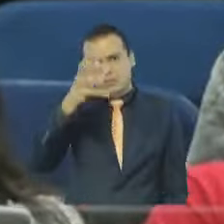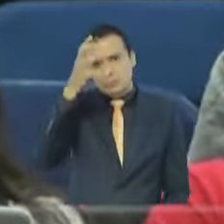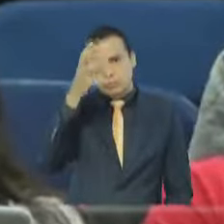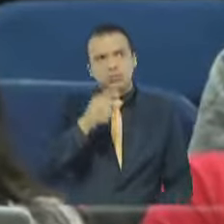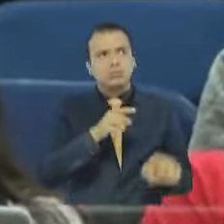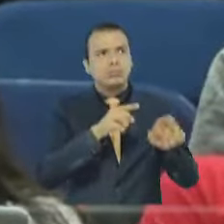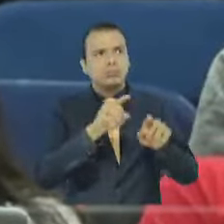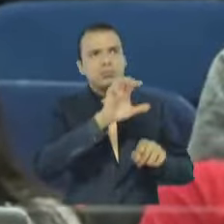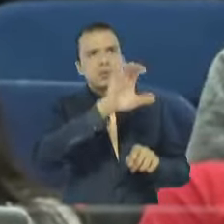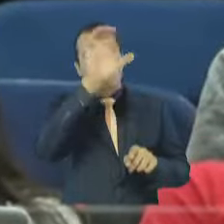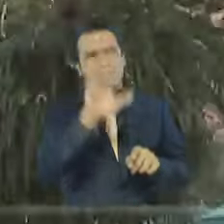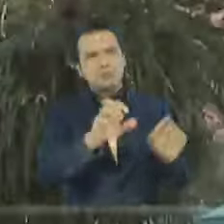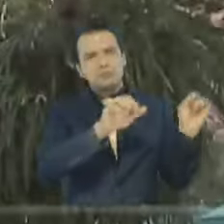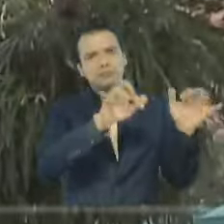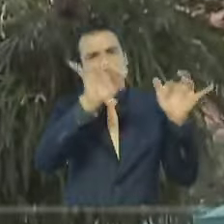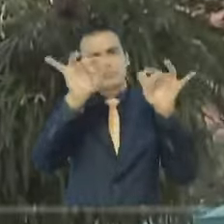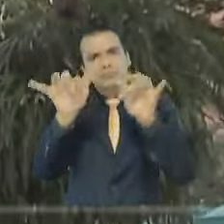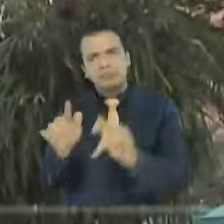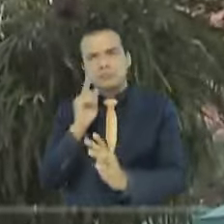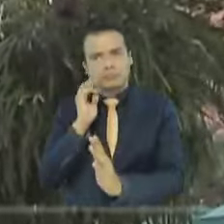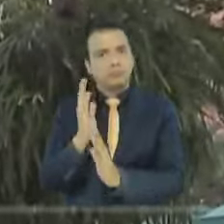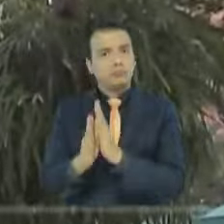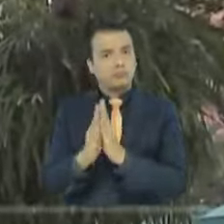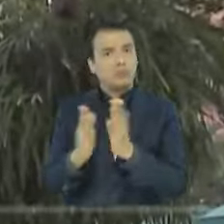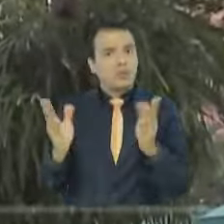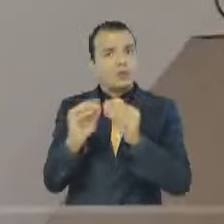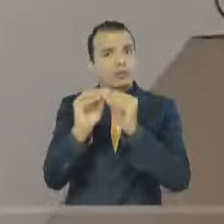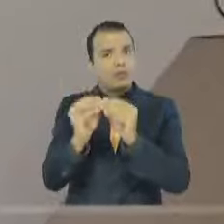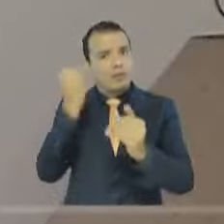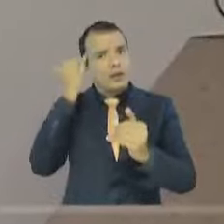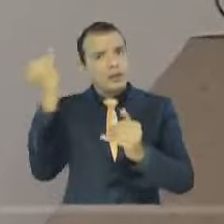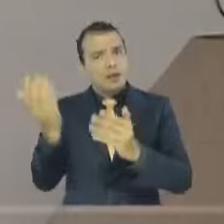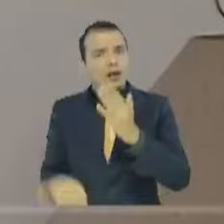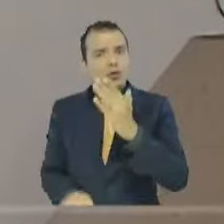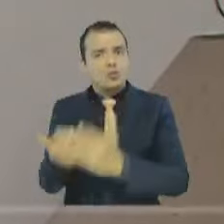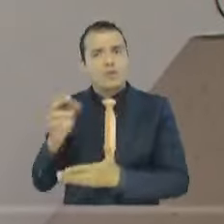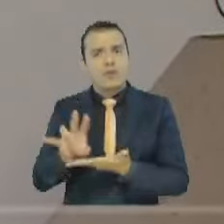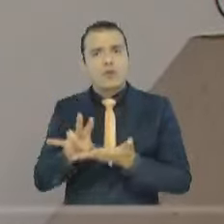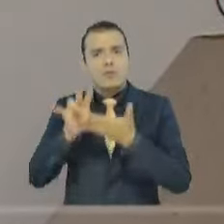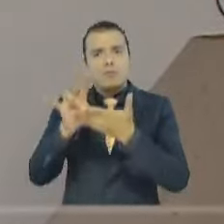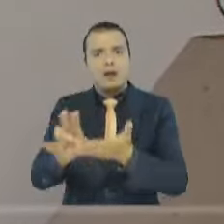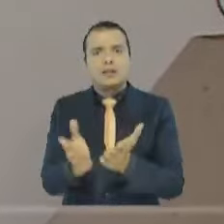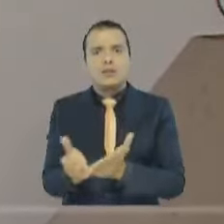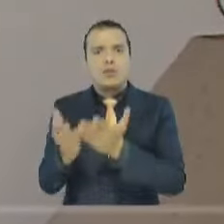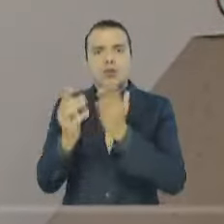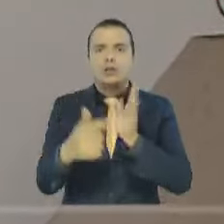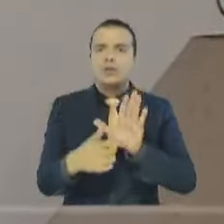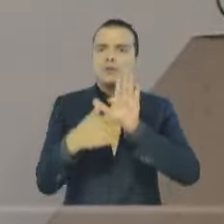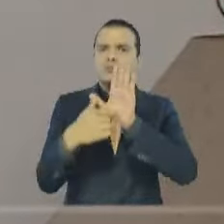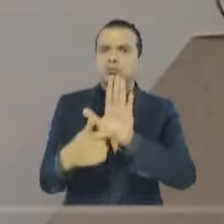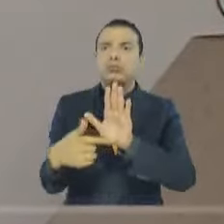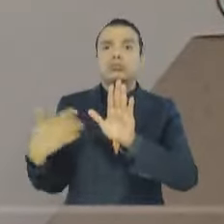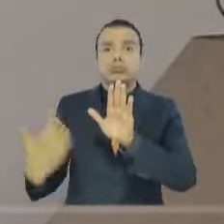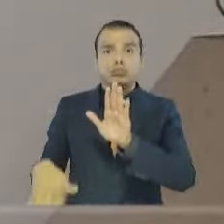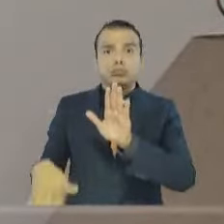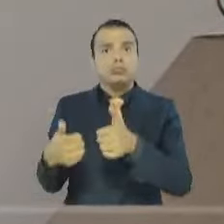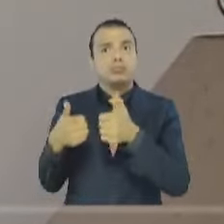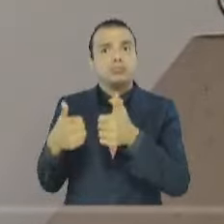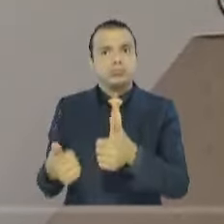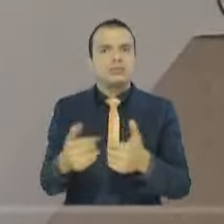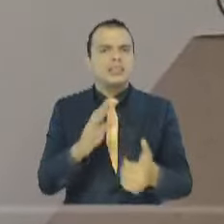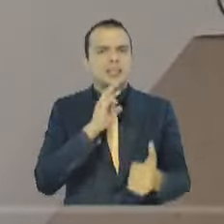países para compartir las últimas tendencias de este innovador modelo educativo este evento organizado por la unap la uo y la